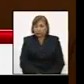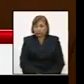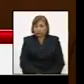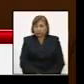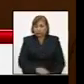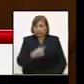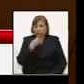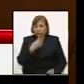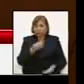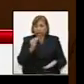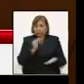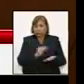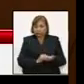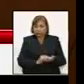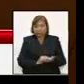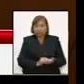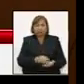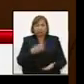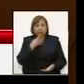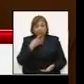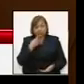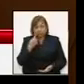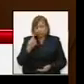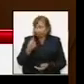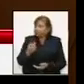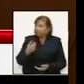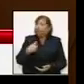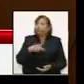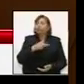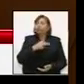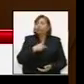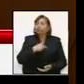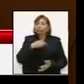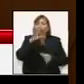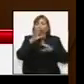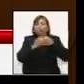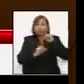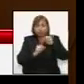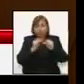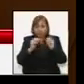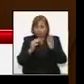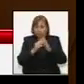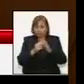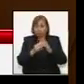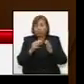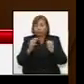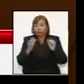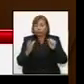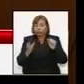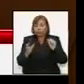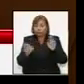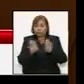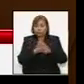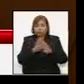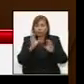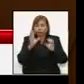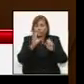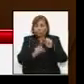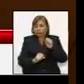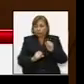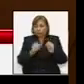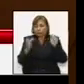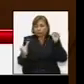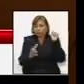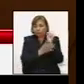Nuevamente reitero, señor congresista, que nosotros hemos ido al allanamiento, al aserraje y la incautación y detención de la